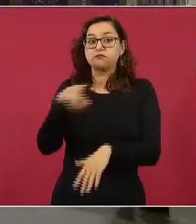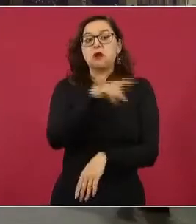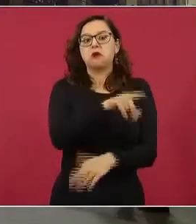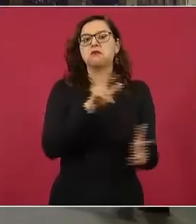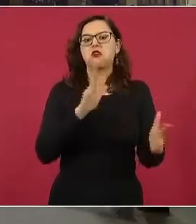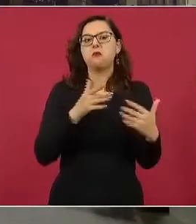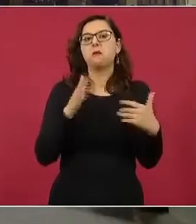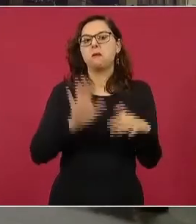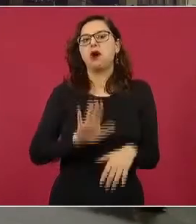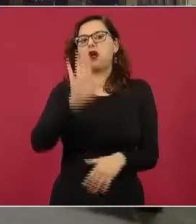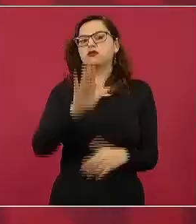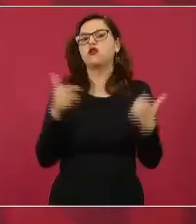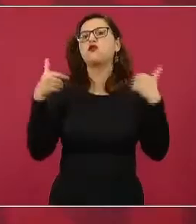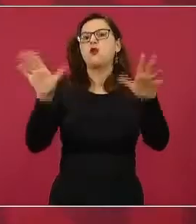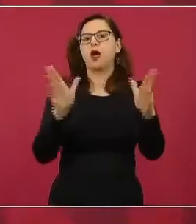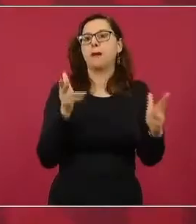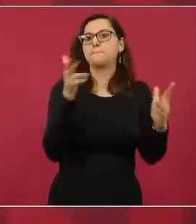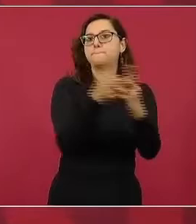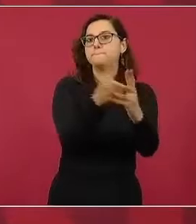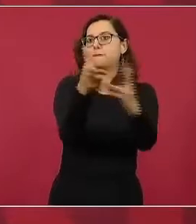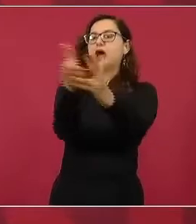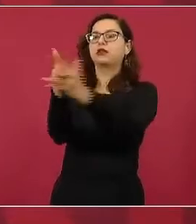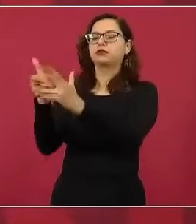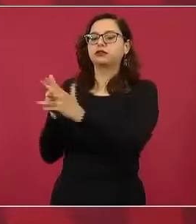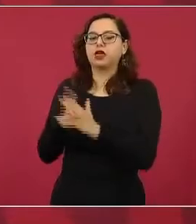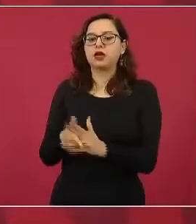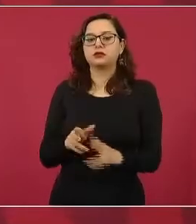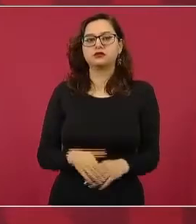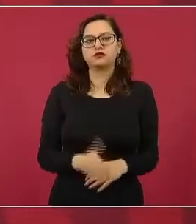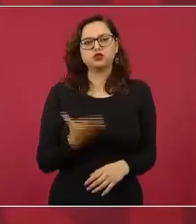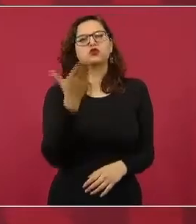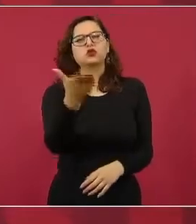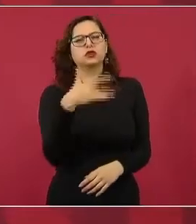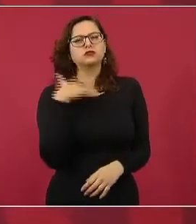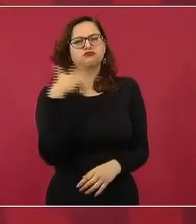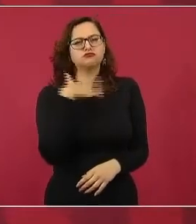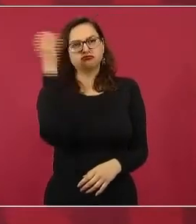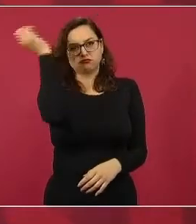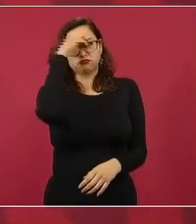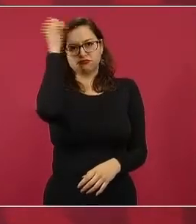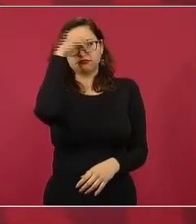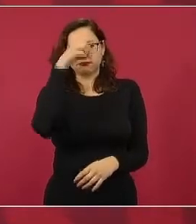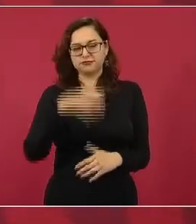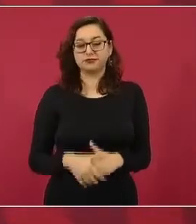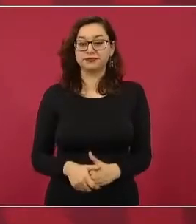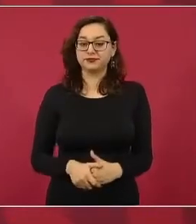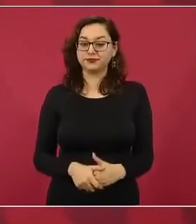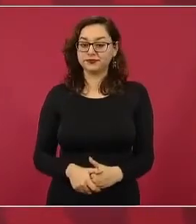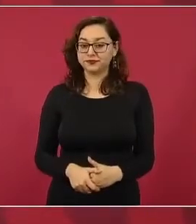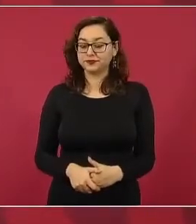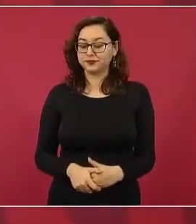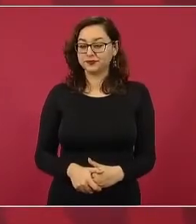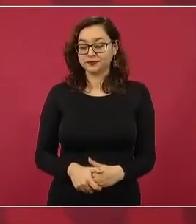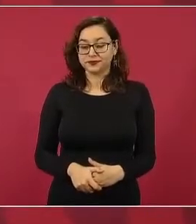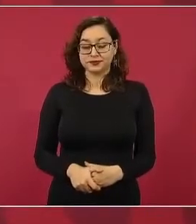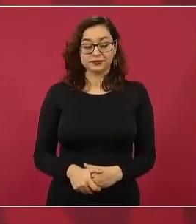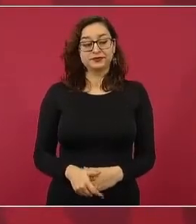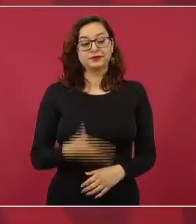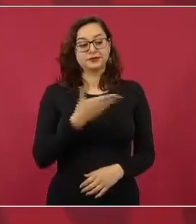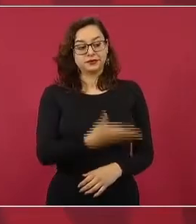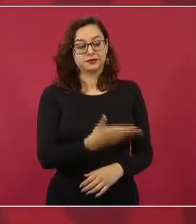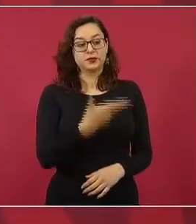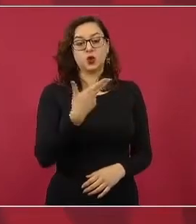Buenos días, presidente. Diana Benítez, del periódico El Financiero. En días pasados un juez ordenó a la Fiscalía General